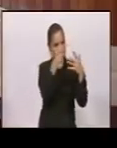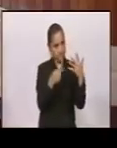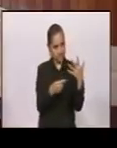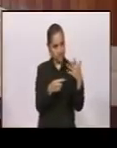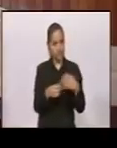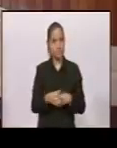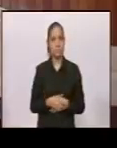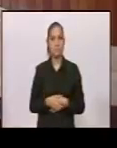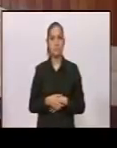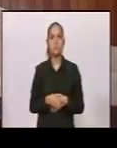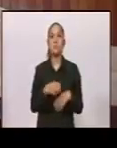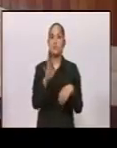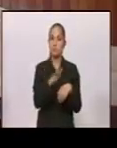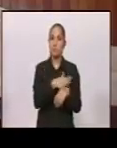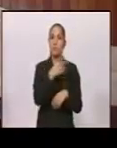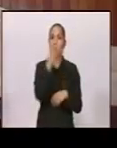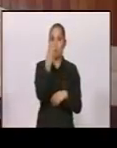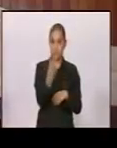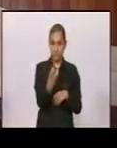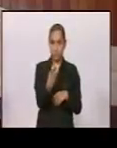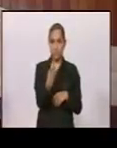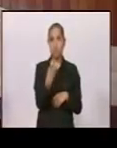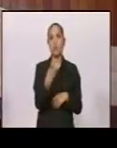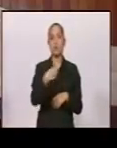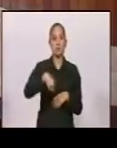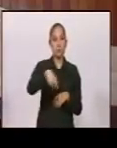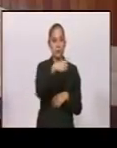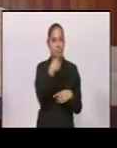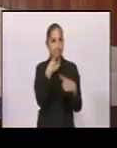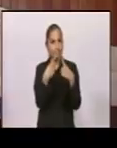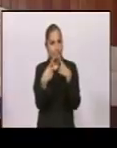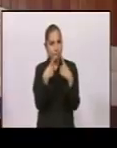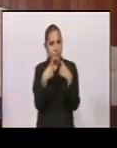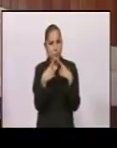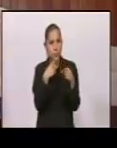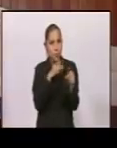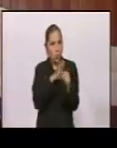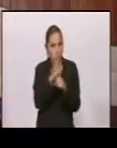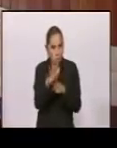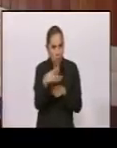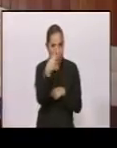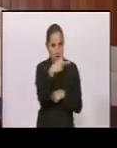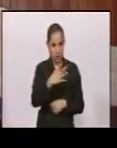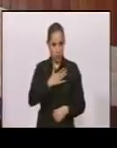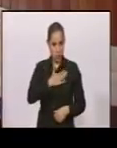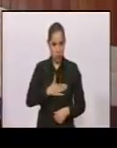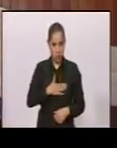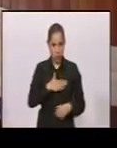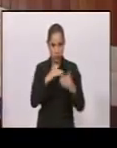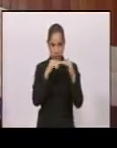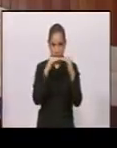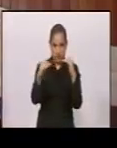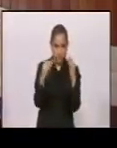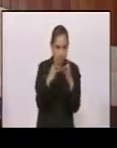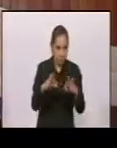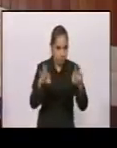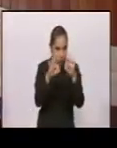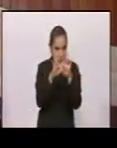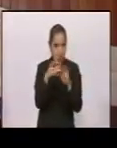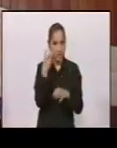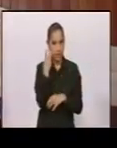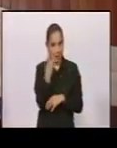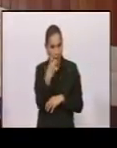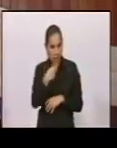Es así como el criterio de la justicia mitigó el vehemente dinamismo